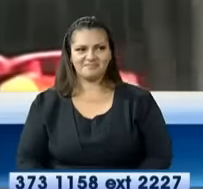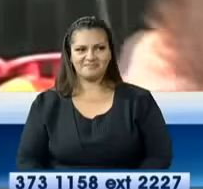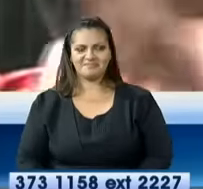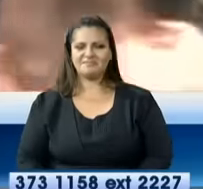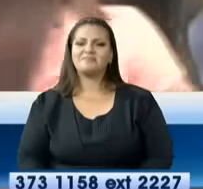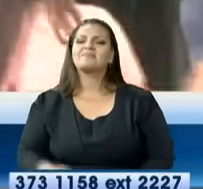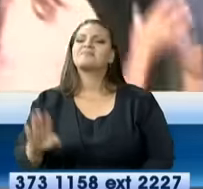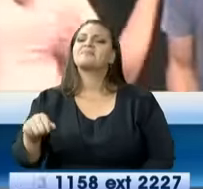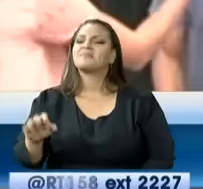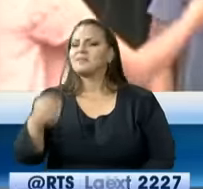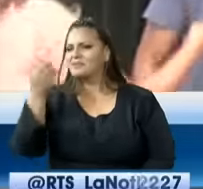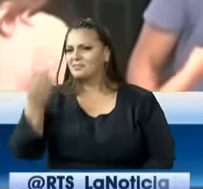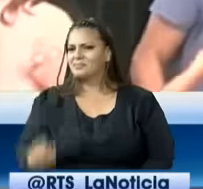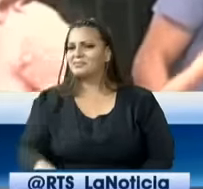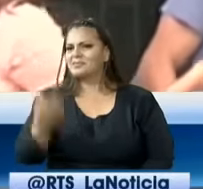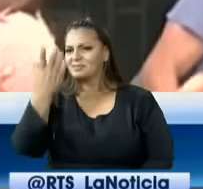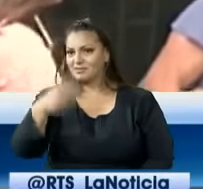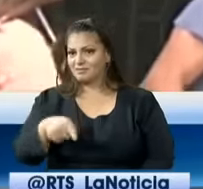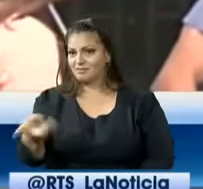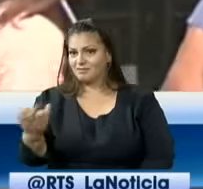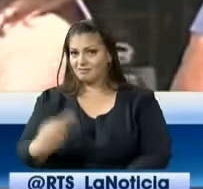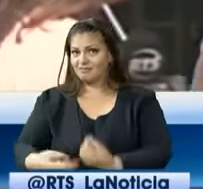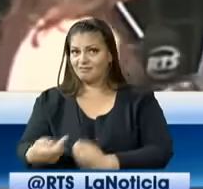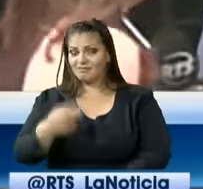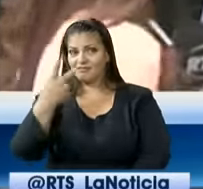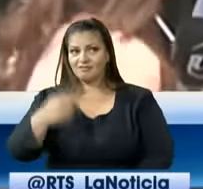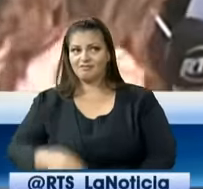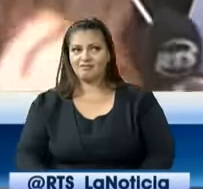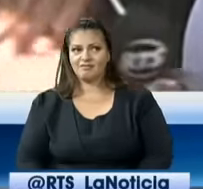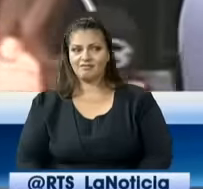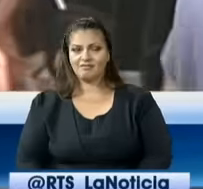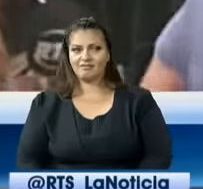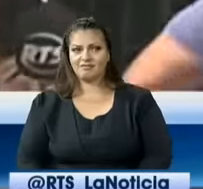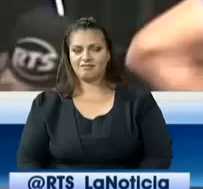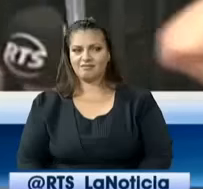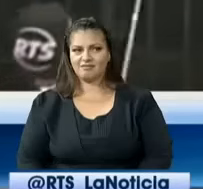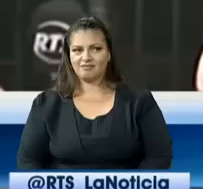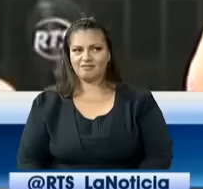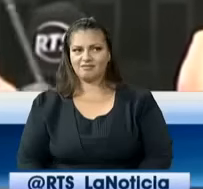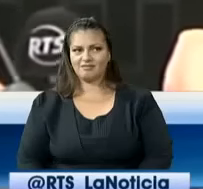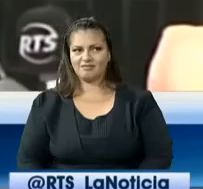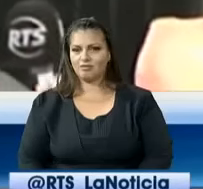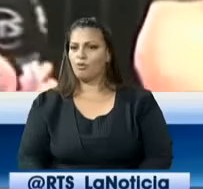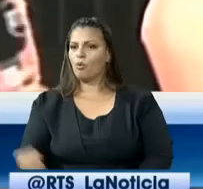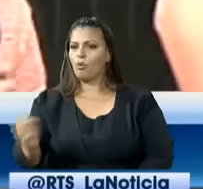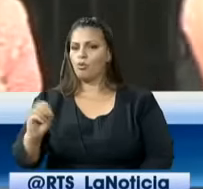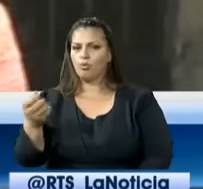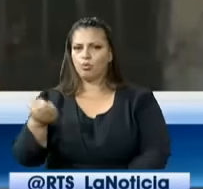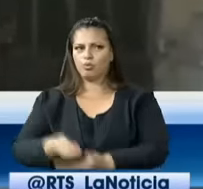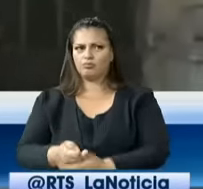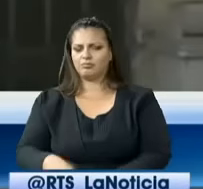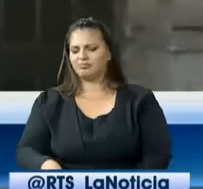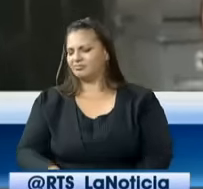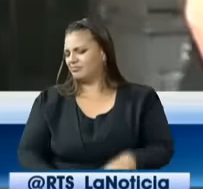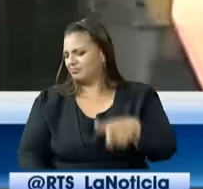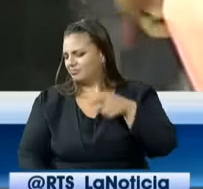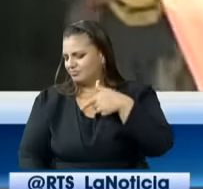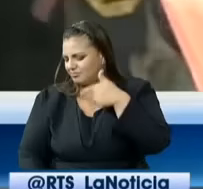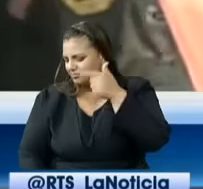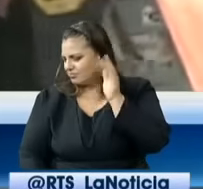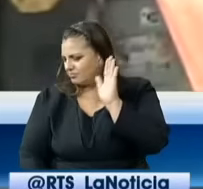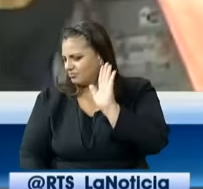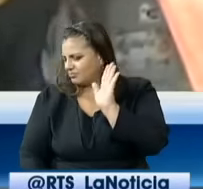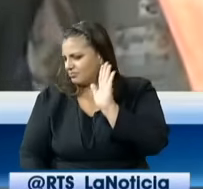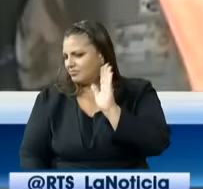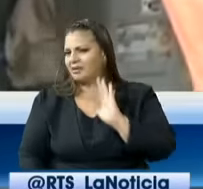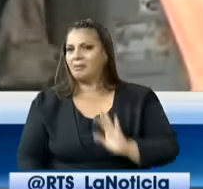con el artesano. Buenos días, ¿usted lo está vendiendo? No, lo compró. Bueno, no quiere hablar el caballero, no sé por qué, pero bueno, en